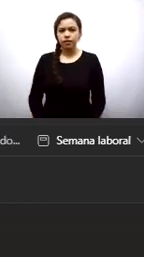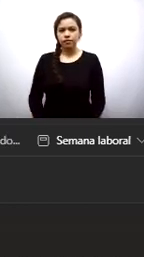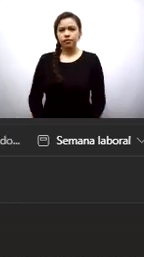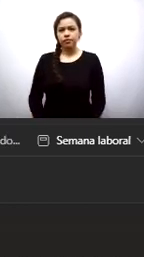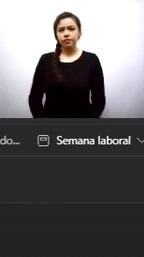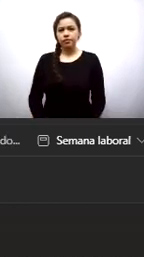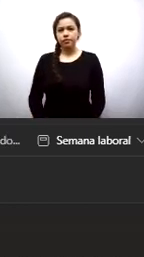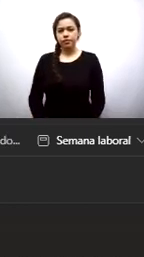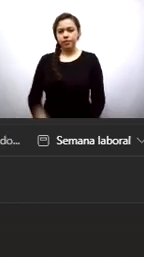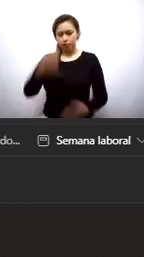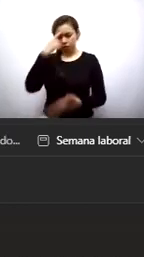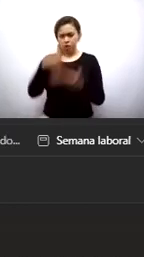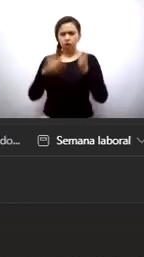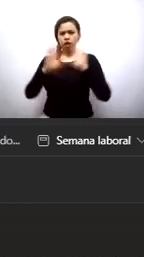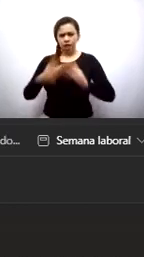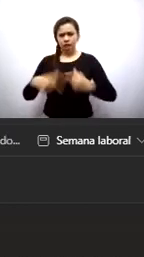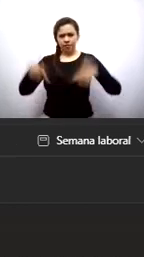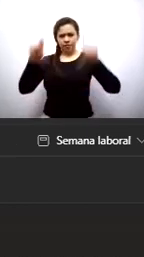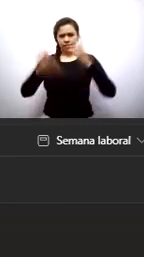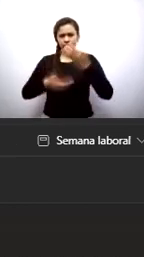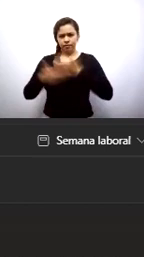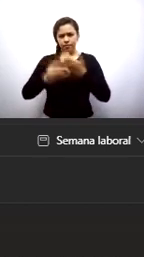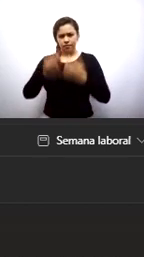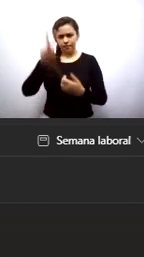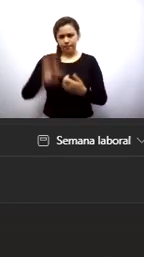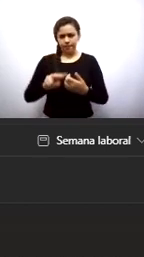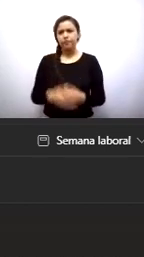Me parece que ya estoy compartiendo, ¿verdad?